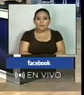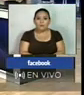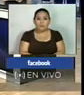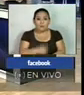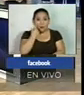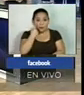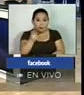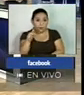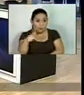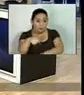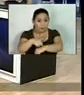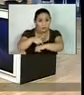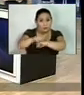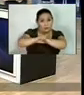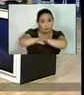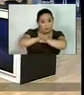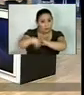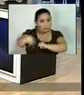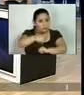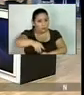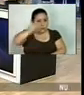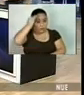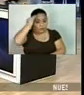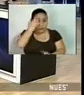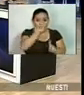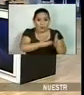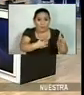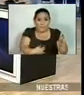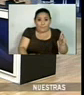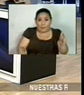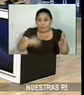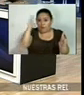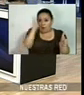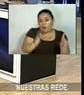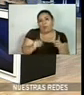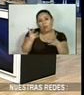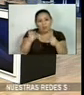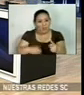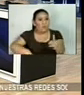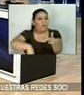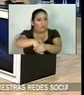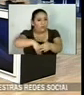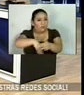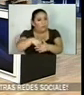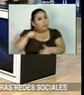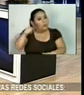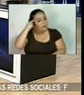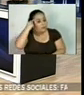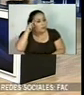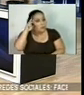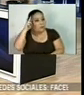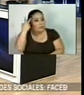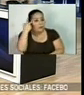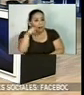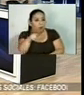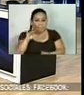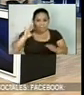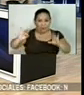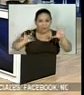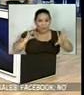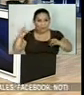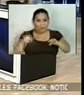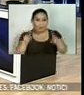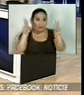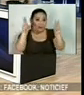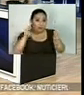bien vamos a una pausa pero es de recordar que Jair Bolsonaro dice además que quiere que el fútbol regrese no imaginamos lo que puede significar en cuanto a contagios y el